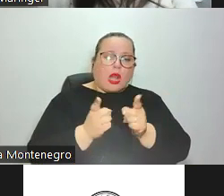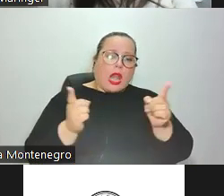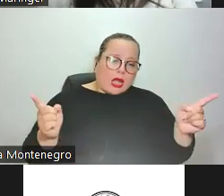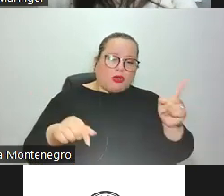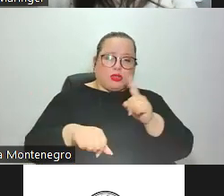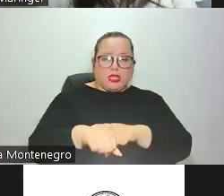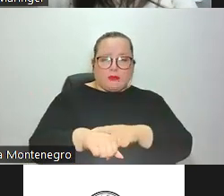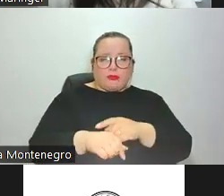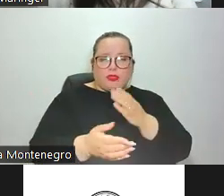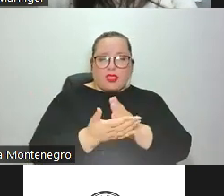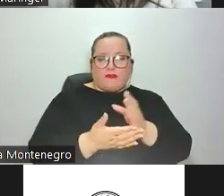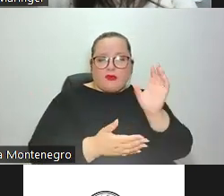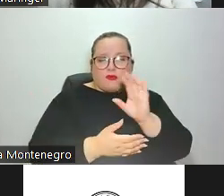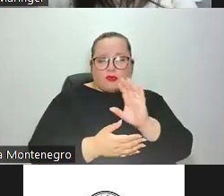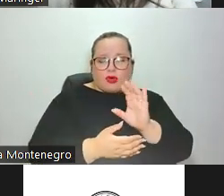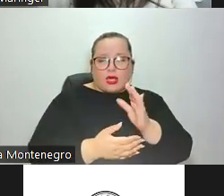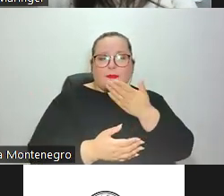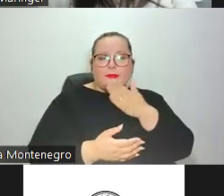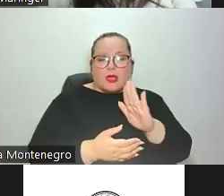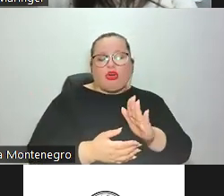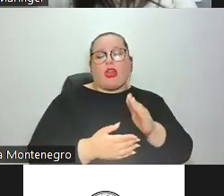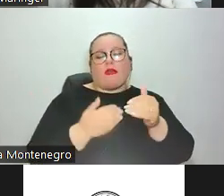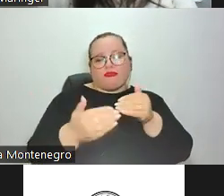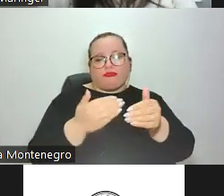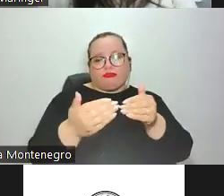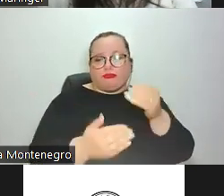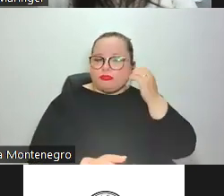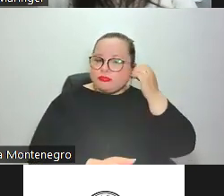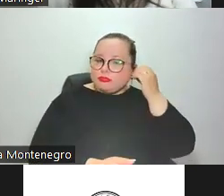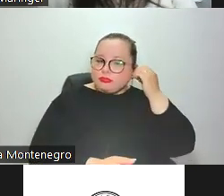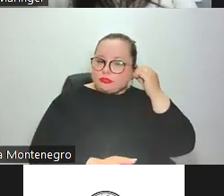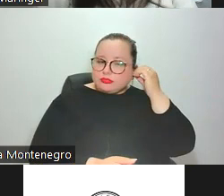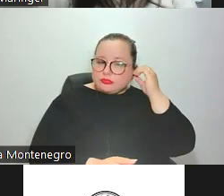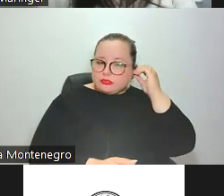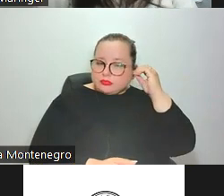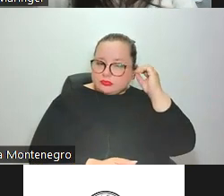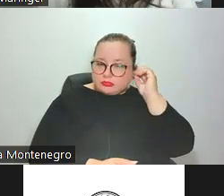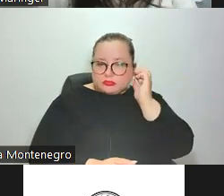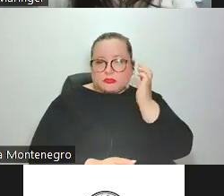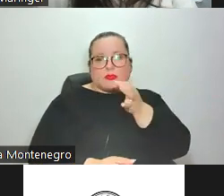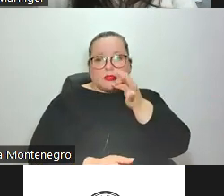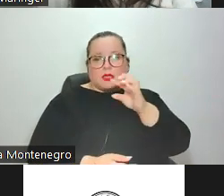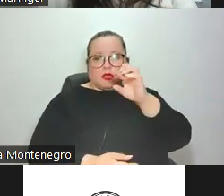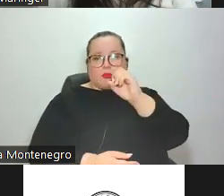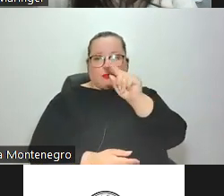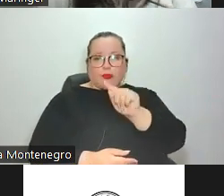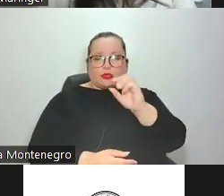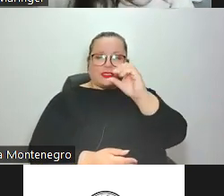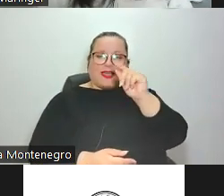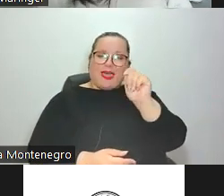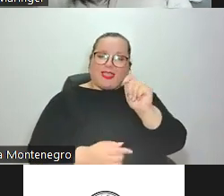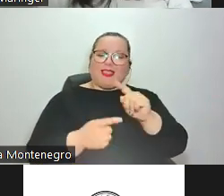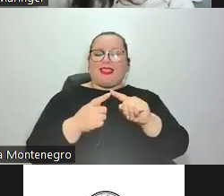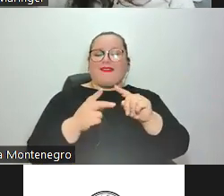Es buscar una mejora constante. Ah, mira, dice, es como un podcast en vivo. Qué